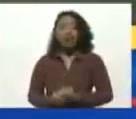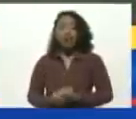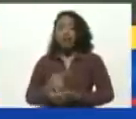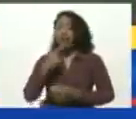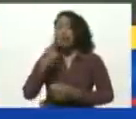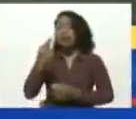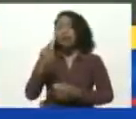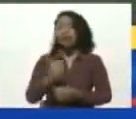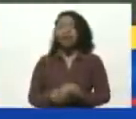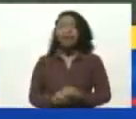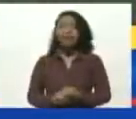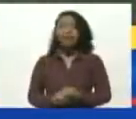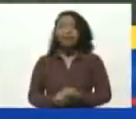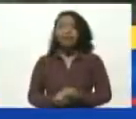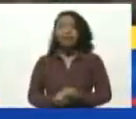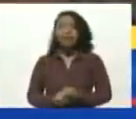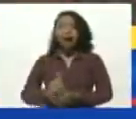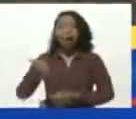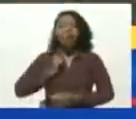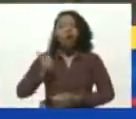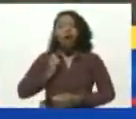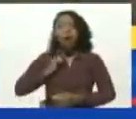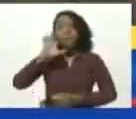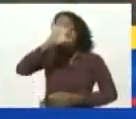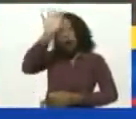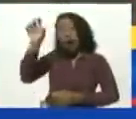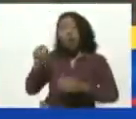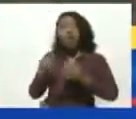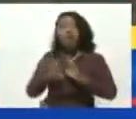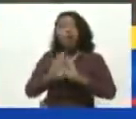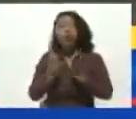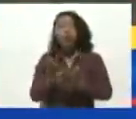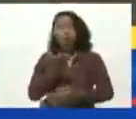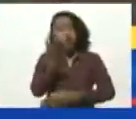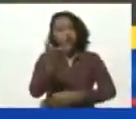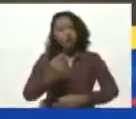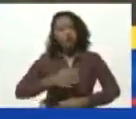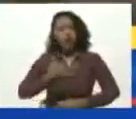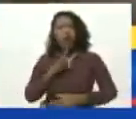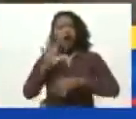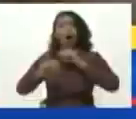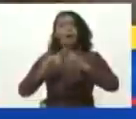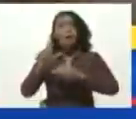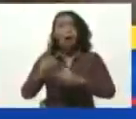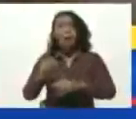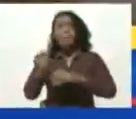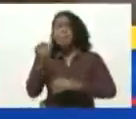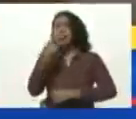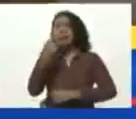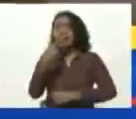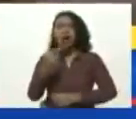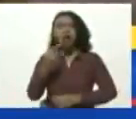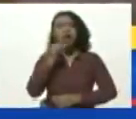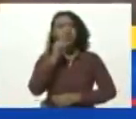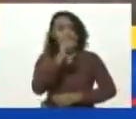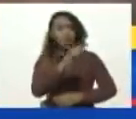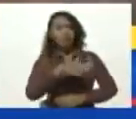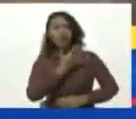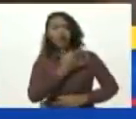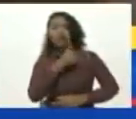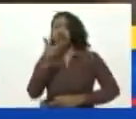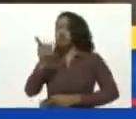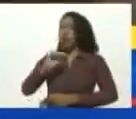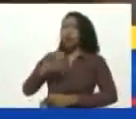decir a cualquier país del mundo, usted puede comprar tal medicina, usted no la puede comprar. Usted puede comprar